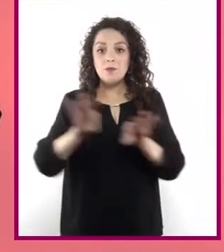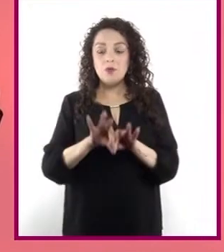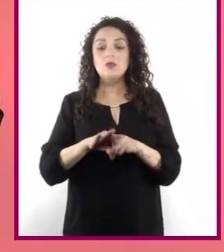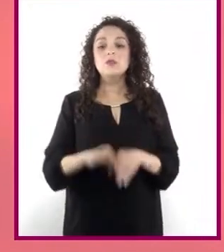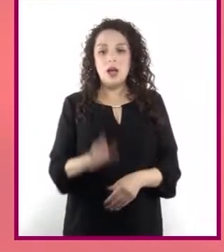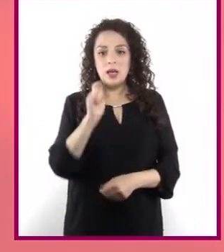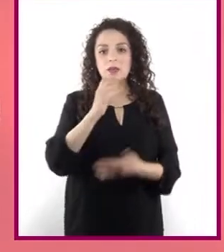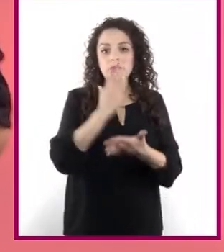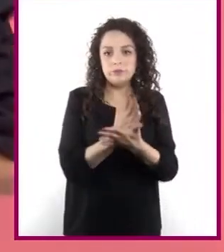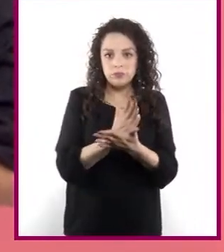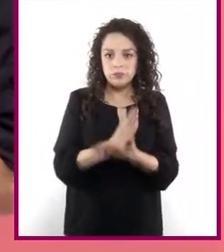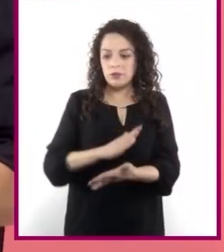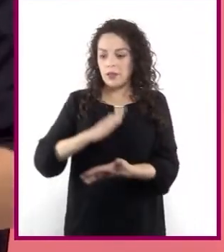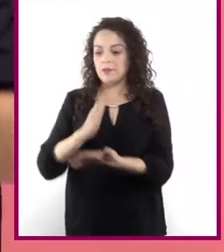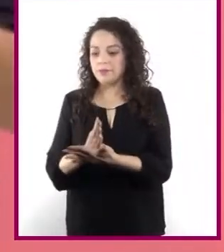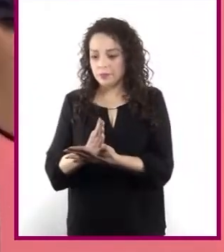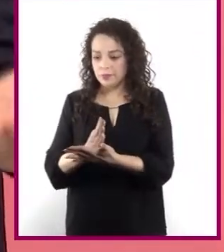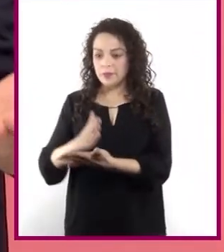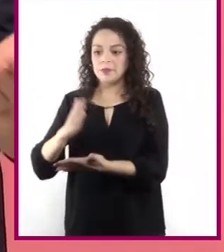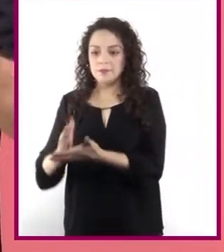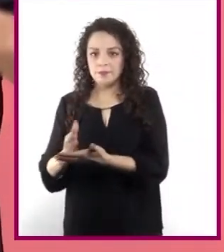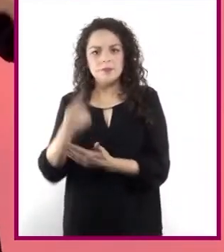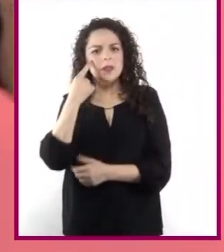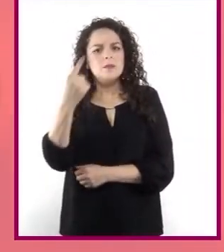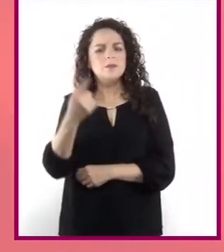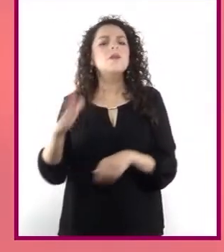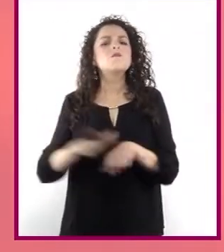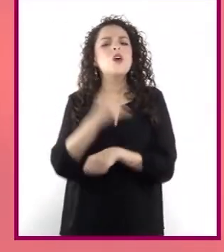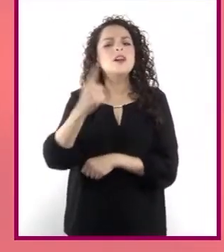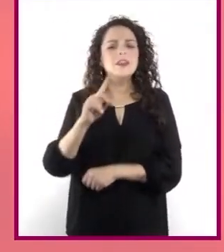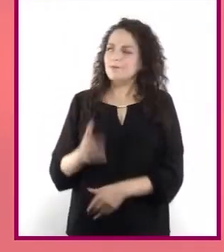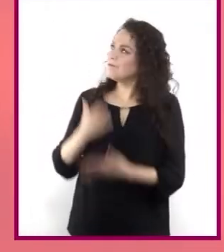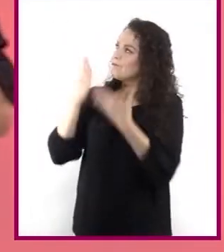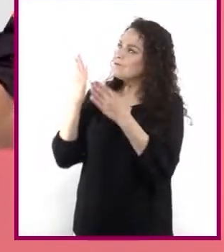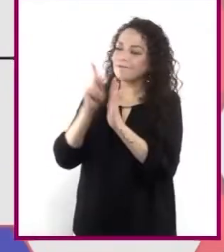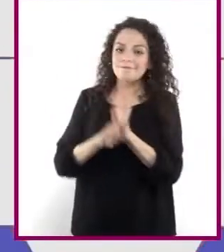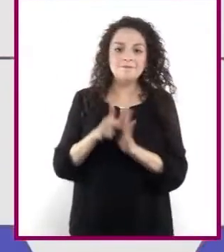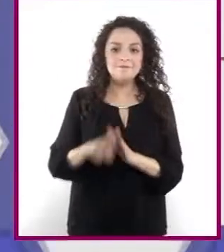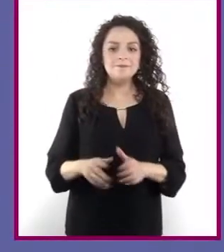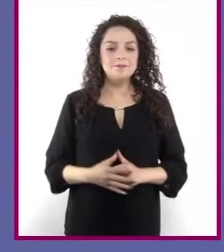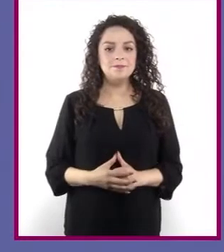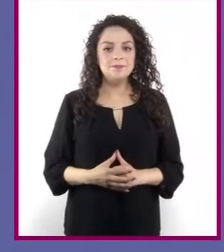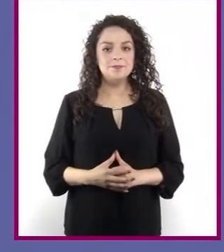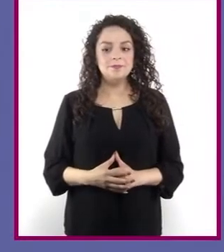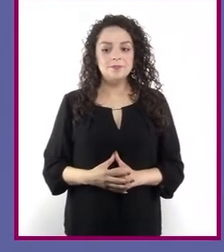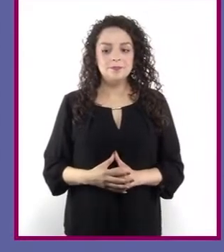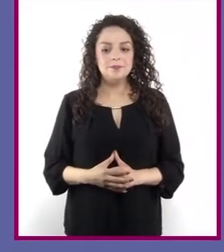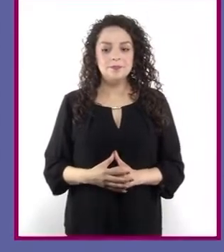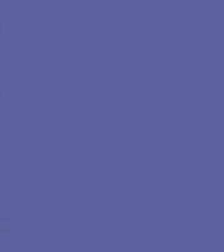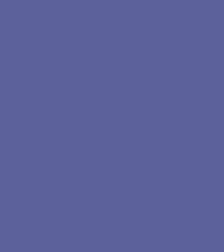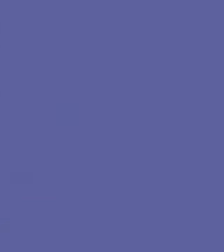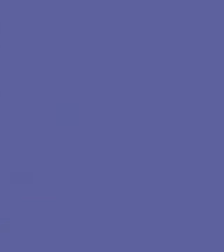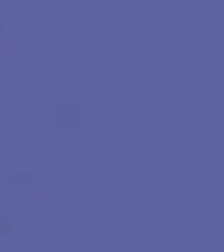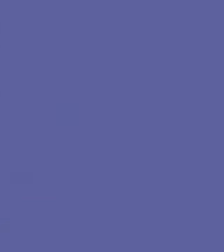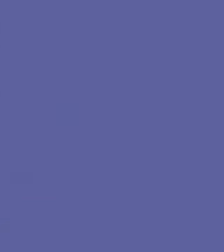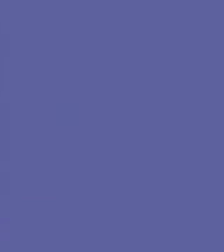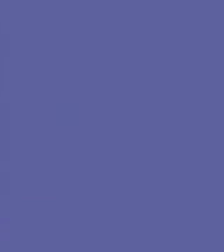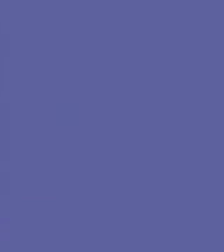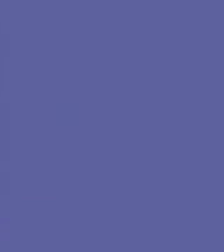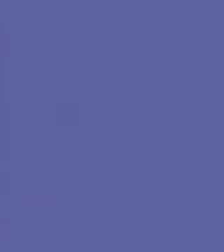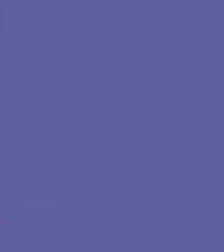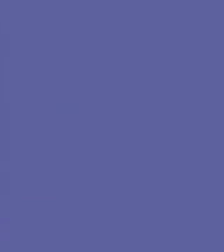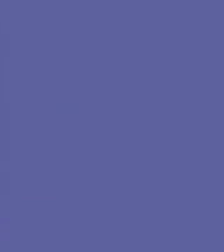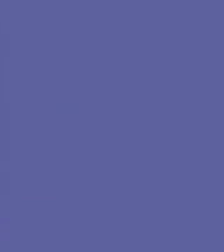pausas. Veamos el por qué. ¡Corre video! Me dijo un día, no sé